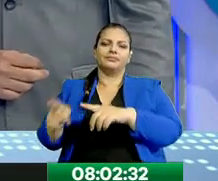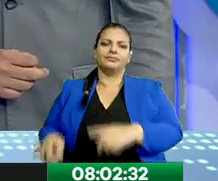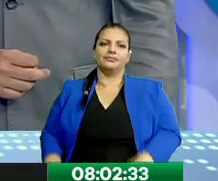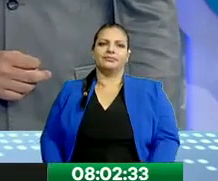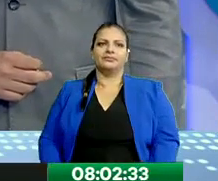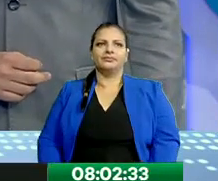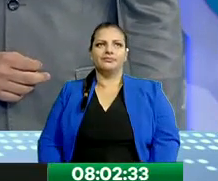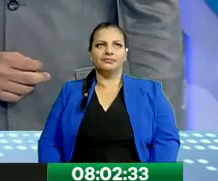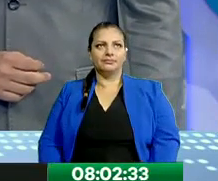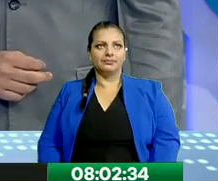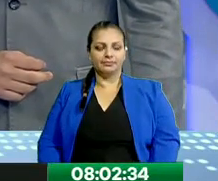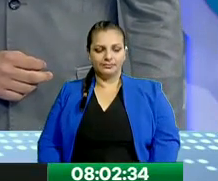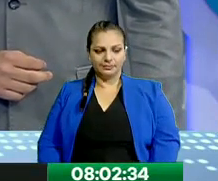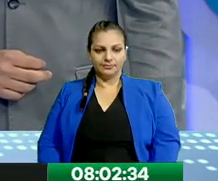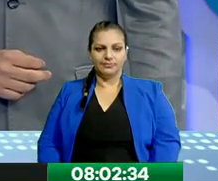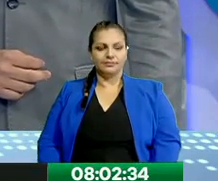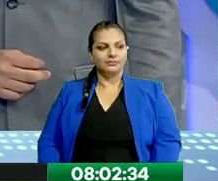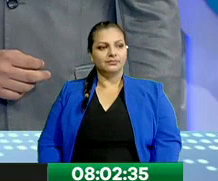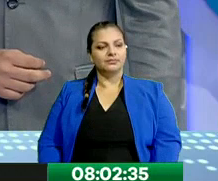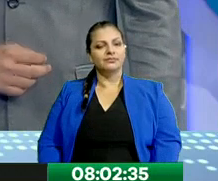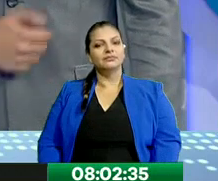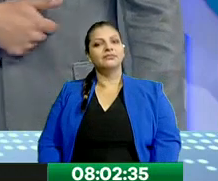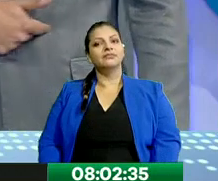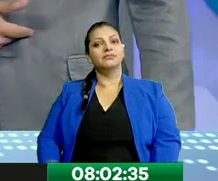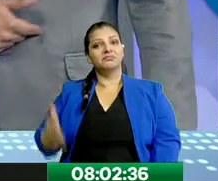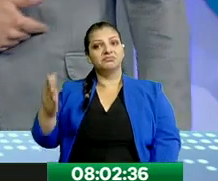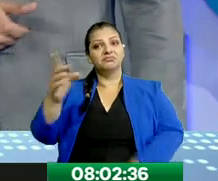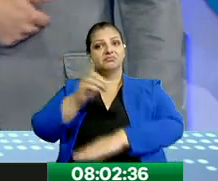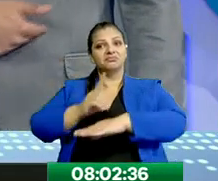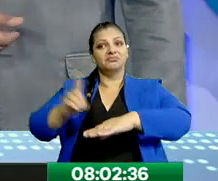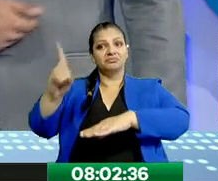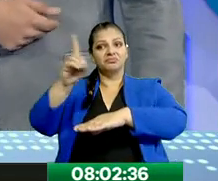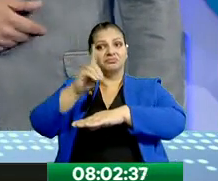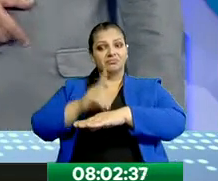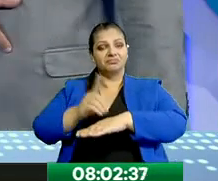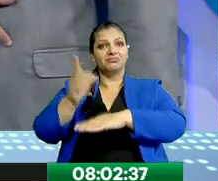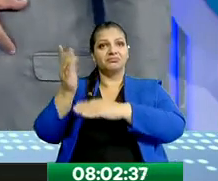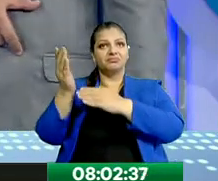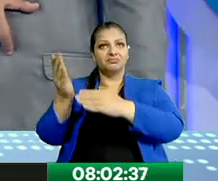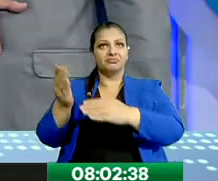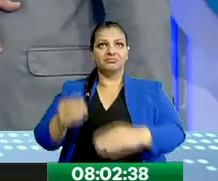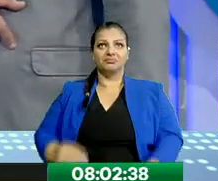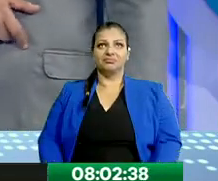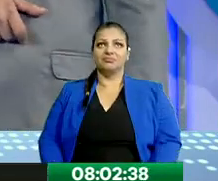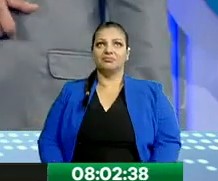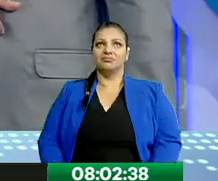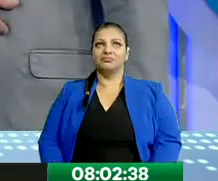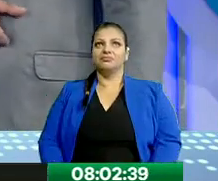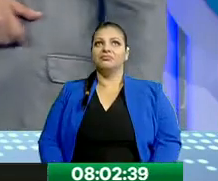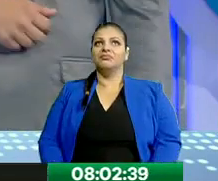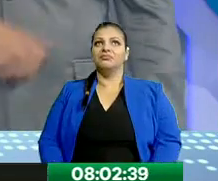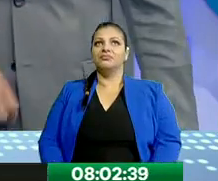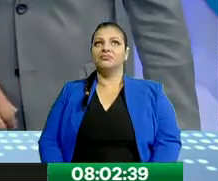le dice perillero al señor director de cámara. No, con el apéndice, con la cirugía del apéndice y ya controla las perillas.